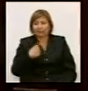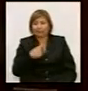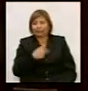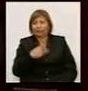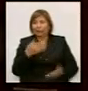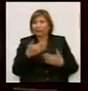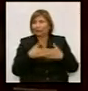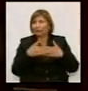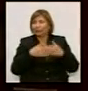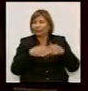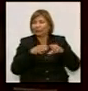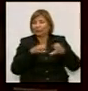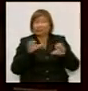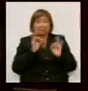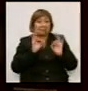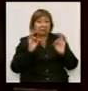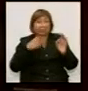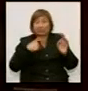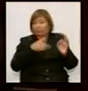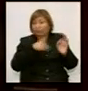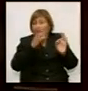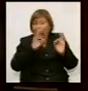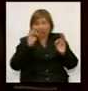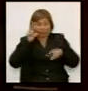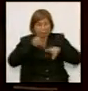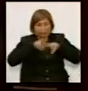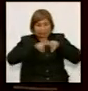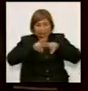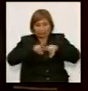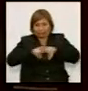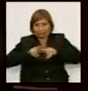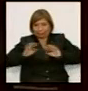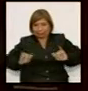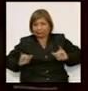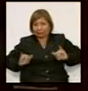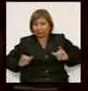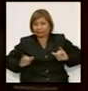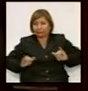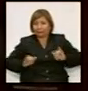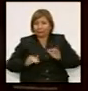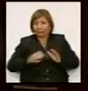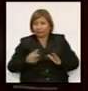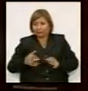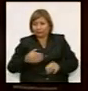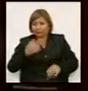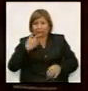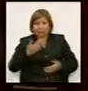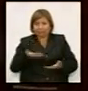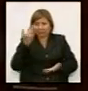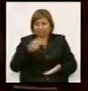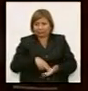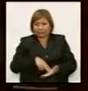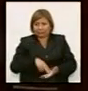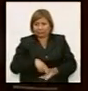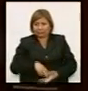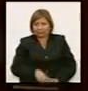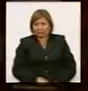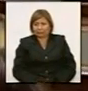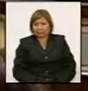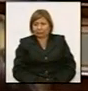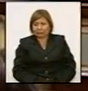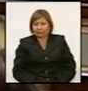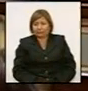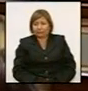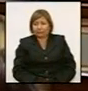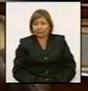escaños. Ninguno de nosotros se había movido. Y entonces le dije, de pie, vamos a